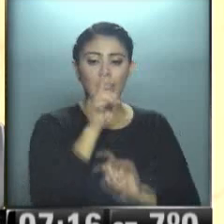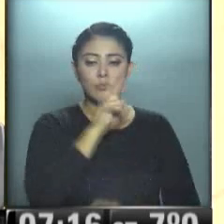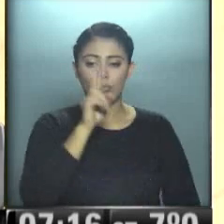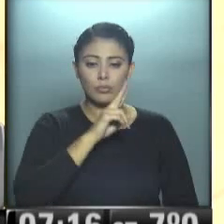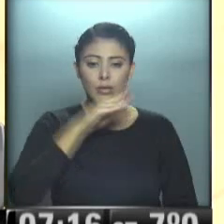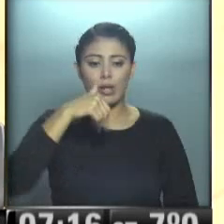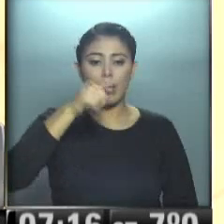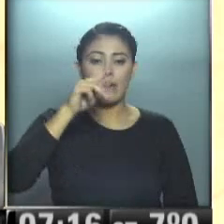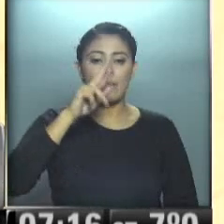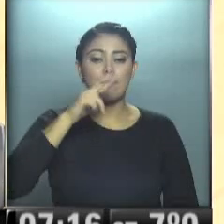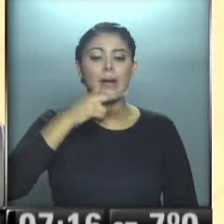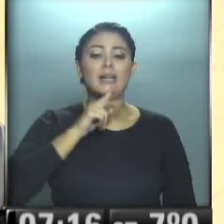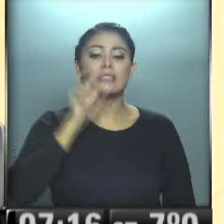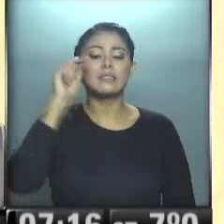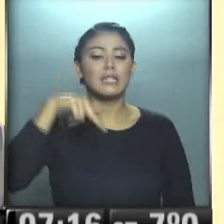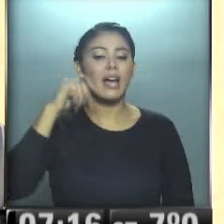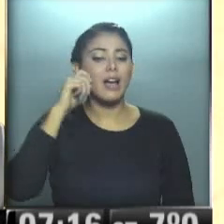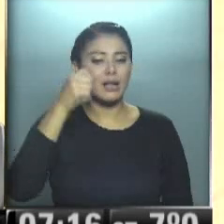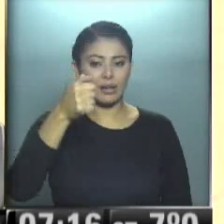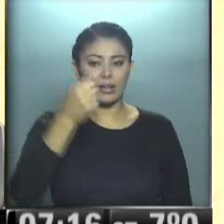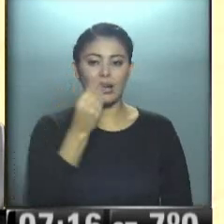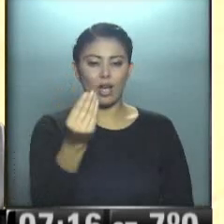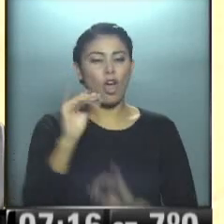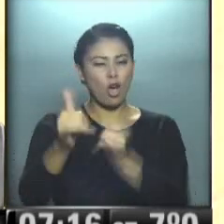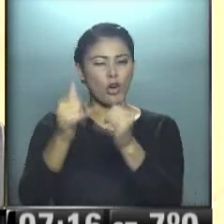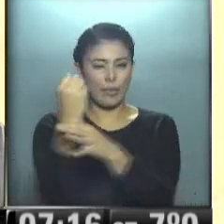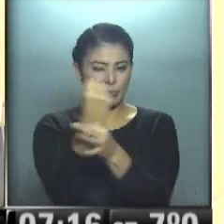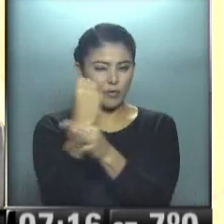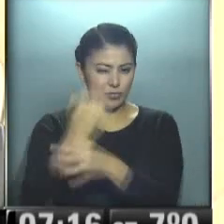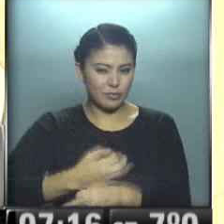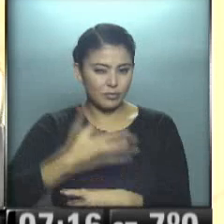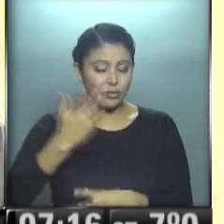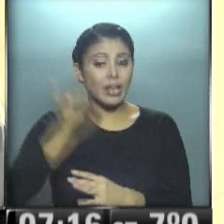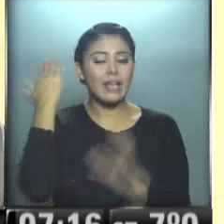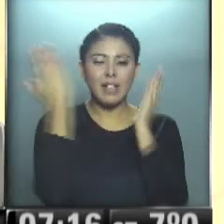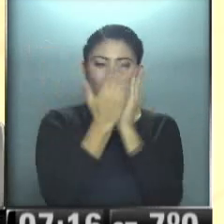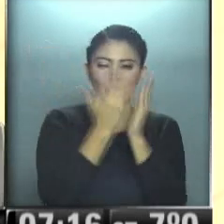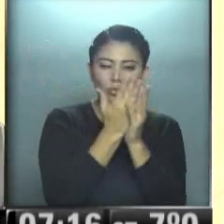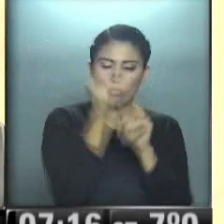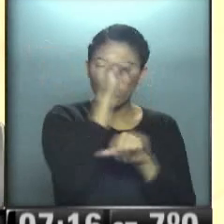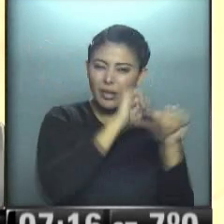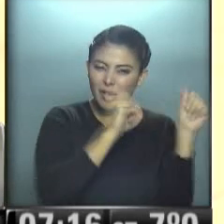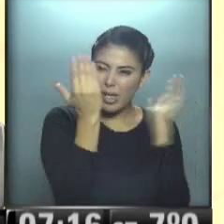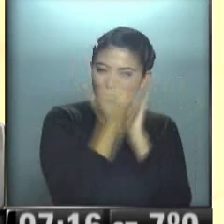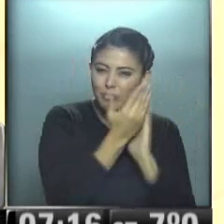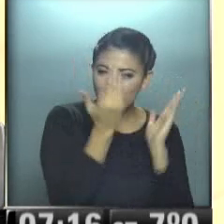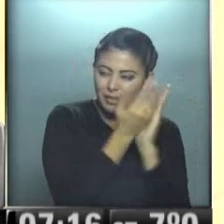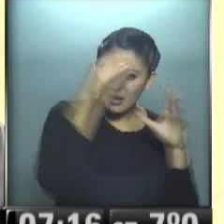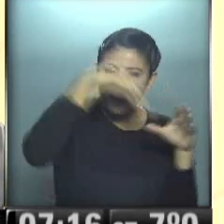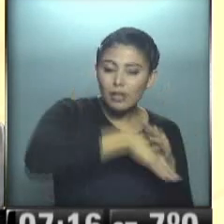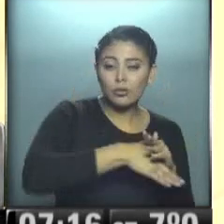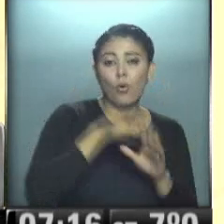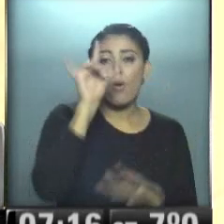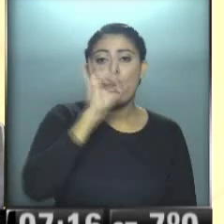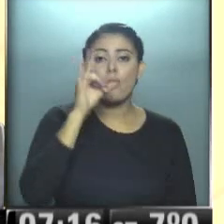Mariana Mastrangnia, una joven y reconocida especialista en el tema que se formó como investigadora en la Universidad de Buenos Aires.